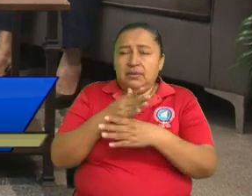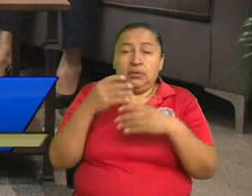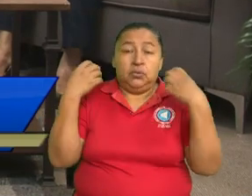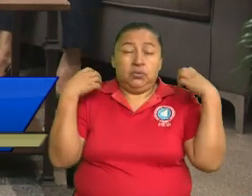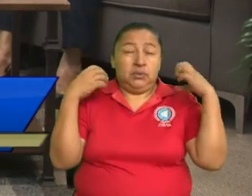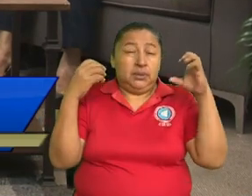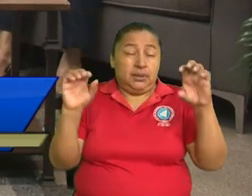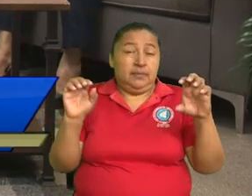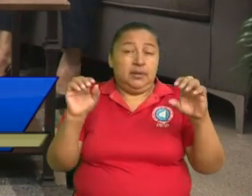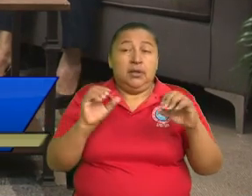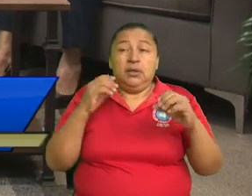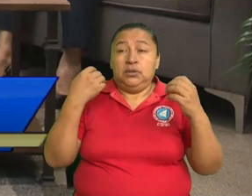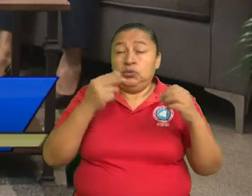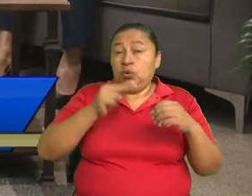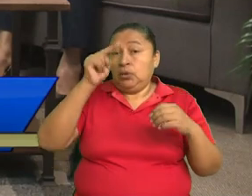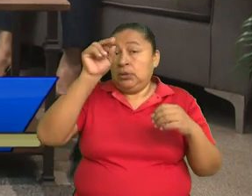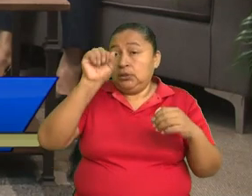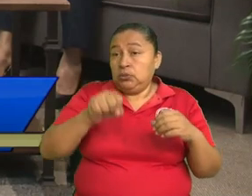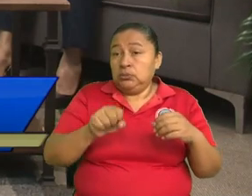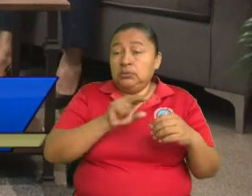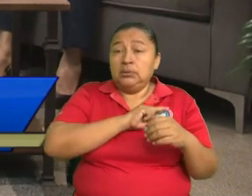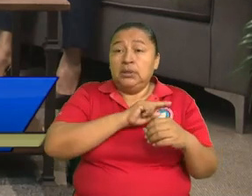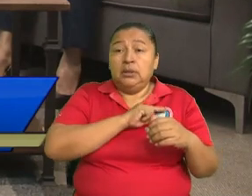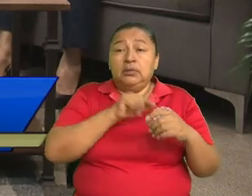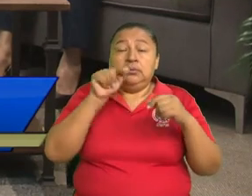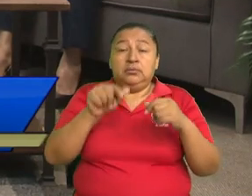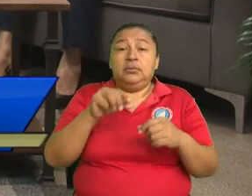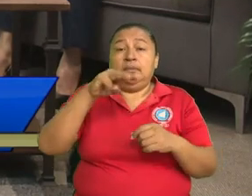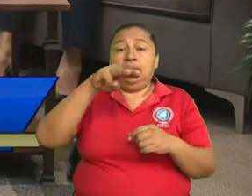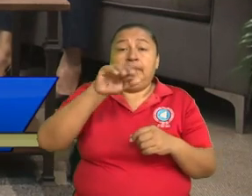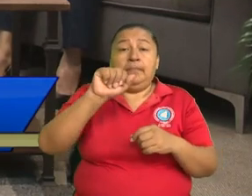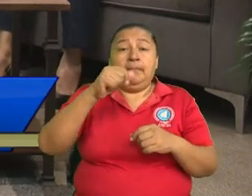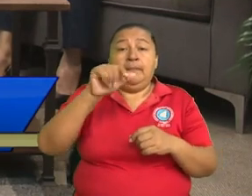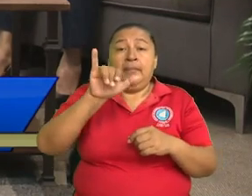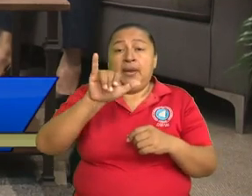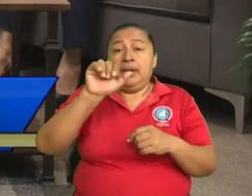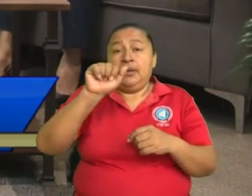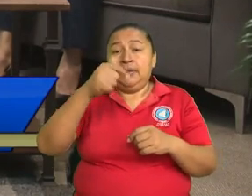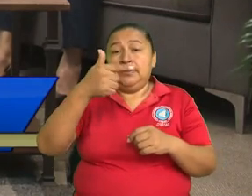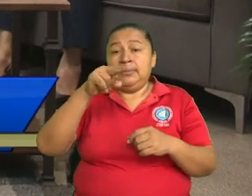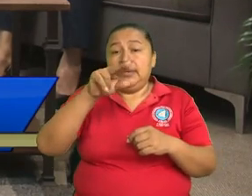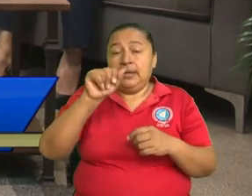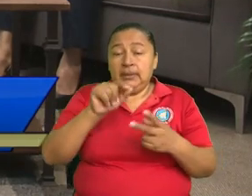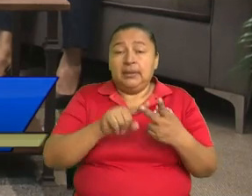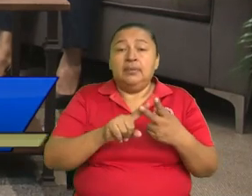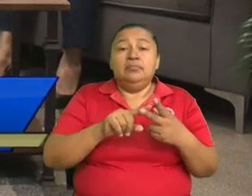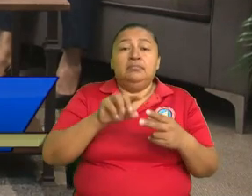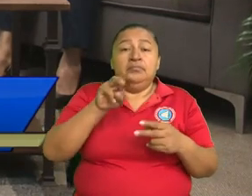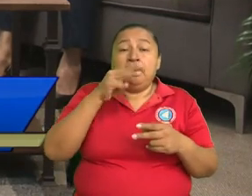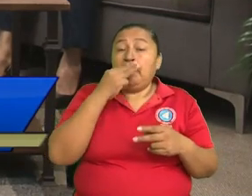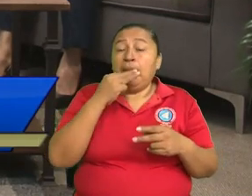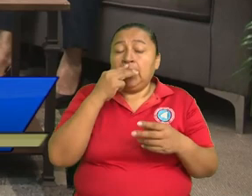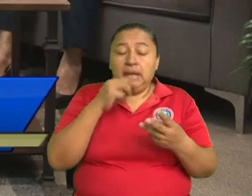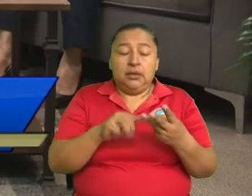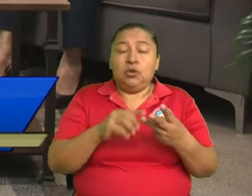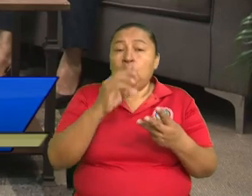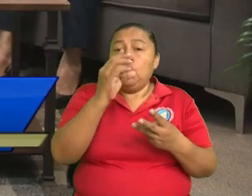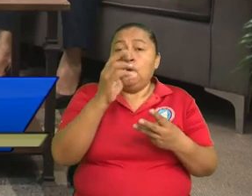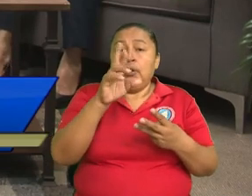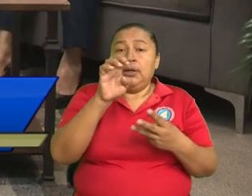Caribe. Y en la Costa Caribe Norte ahí están los Mayamnan, están los Miskitos, están los creoles allá. Cada uno de